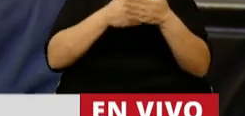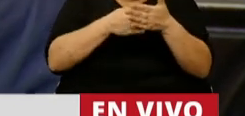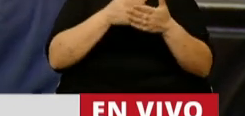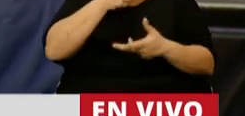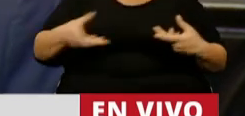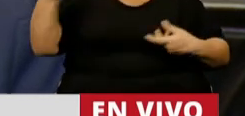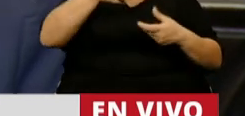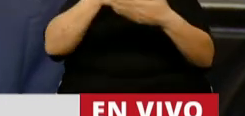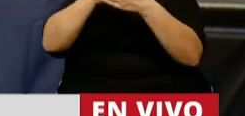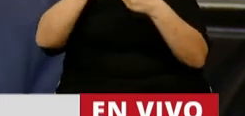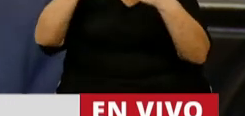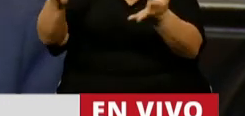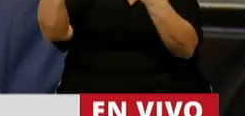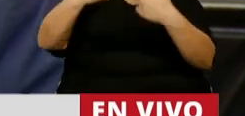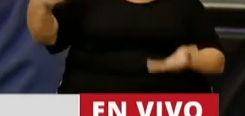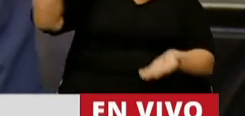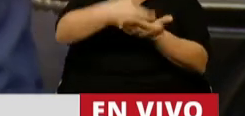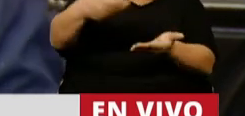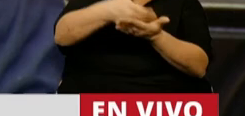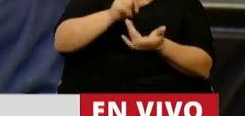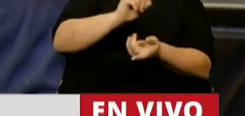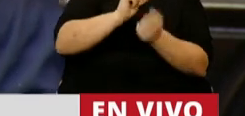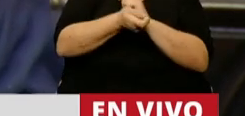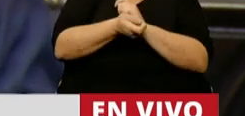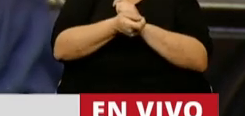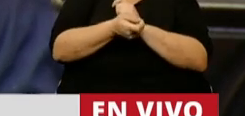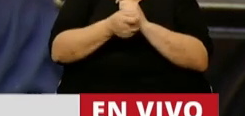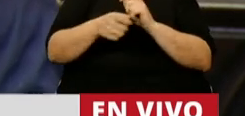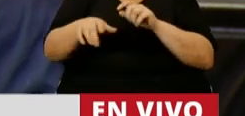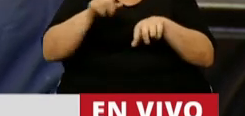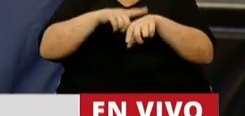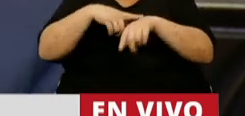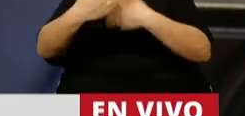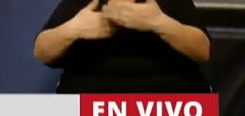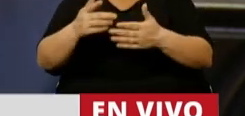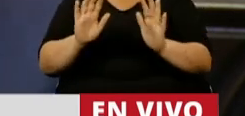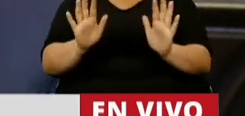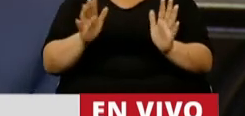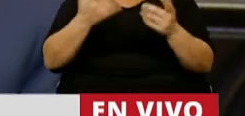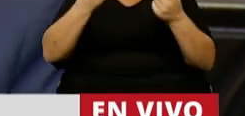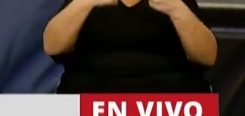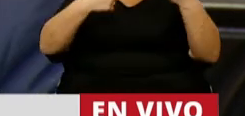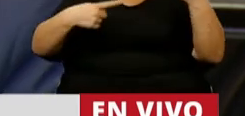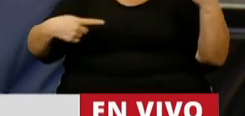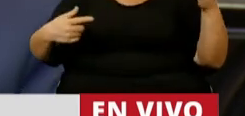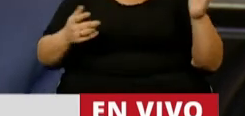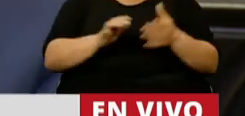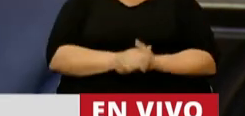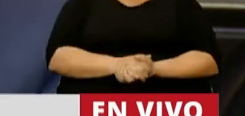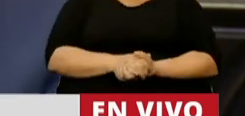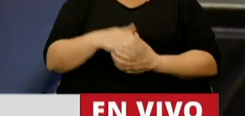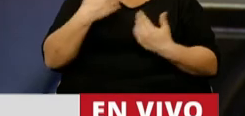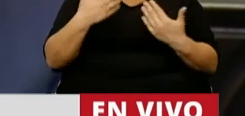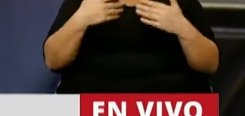quienes invierte, lo dejamos invertir tranquilo y no cambiamos la regla de juego. Diego, un montón de cosas